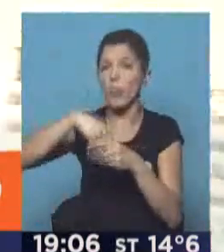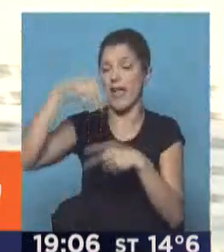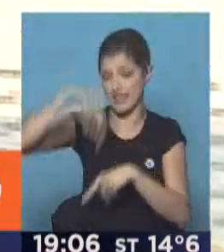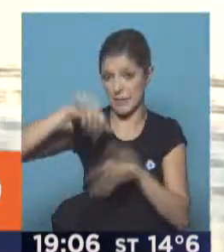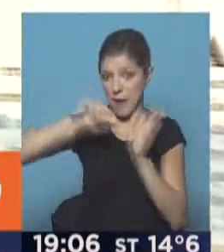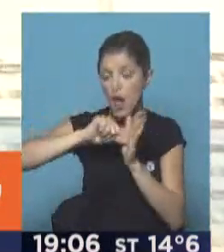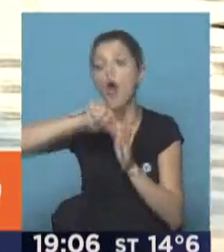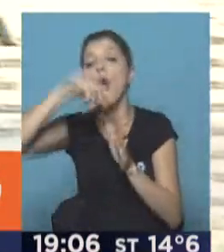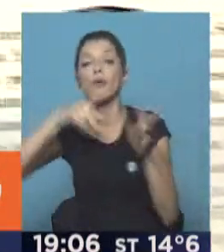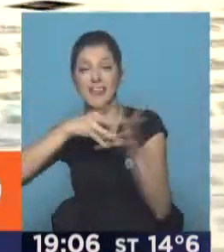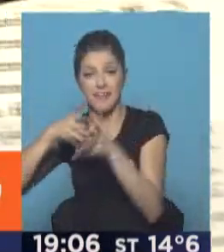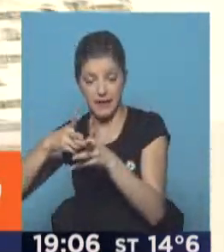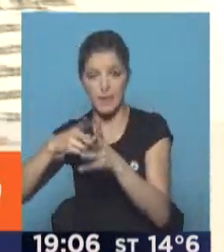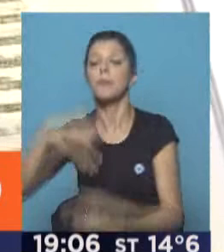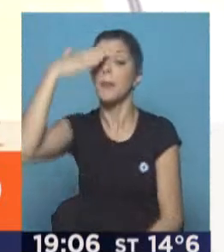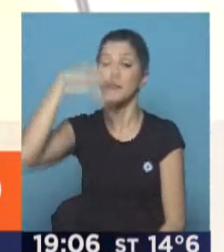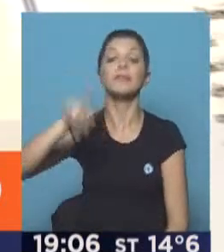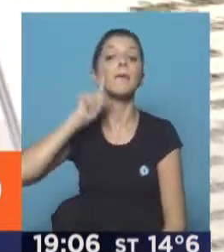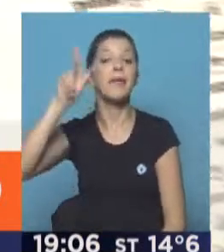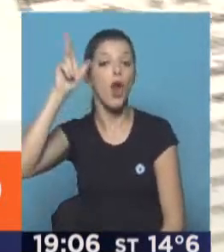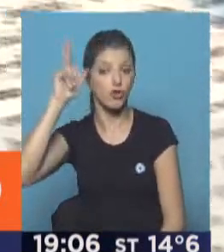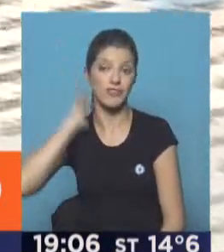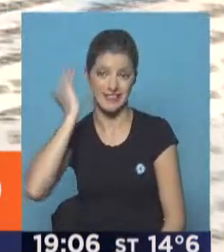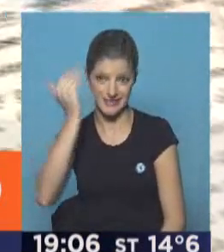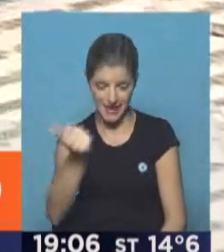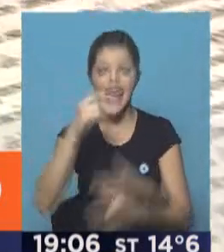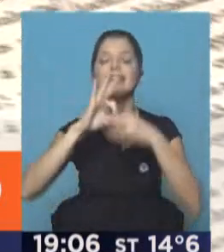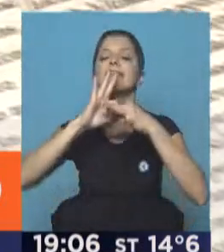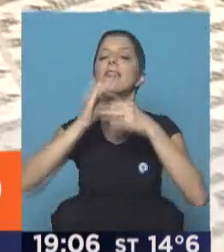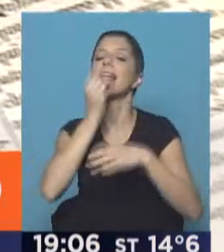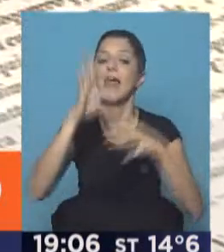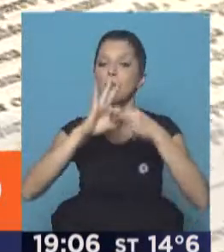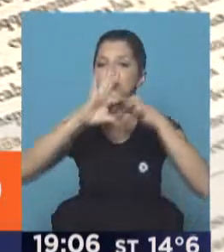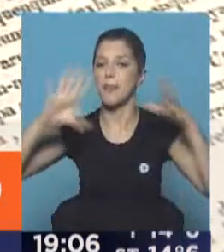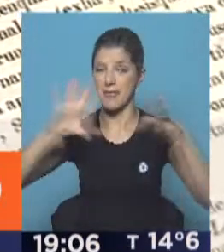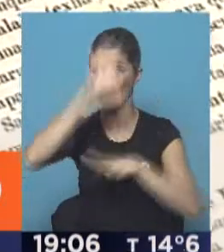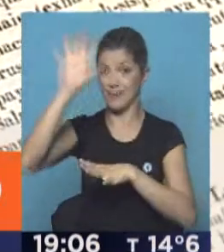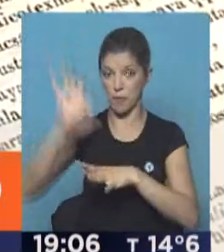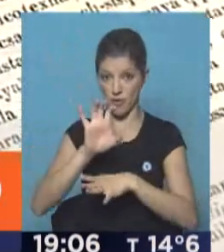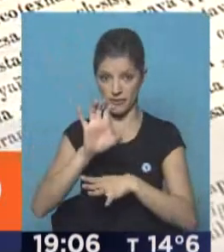declara en este salón la independencia de las Provincias Unidas.